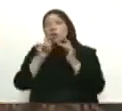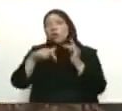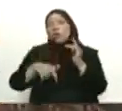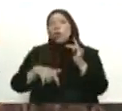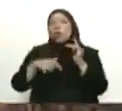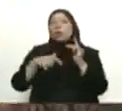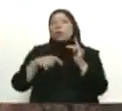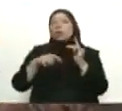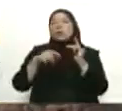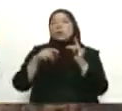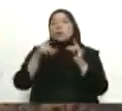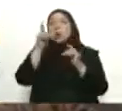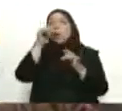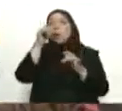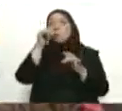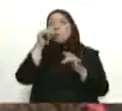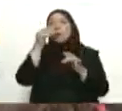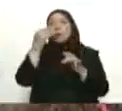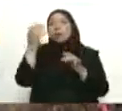hice Peña